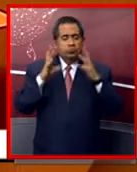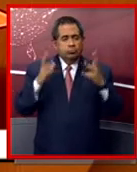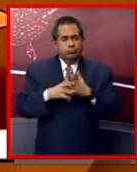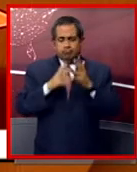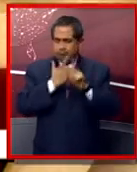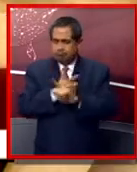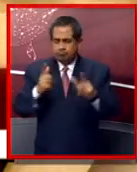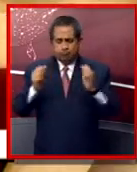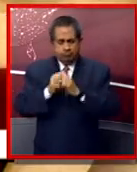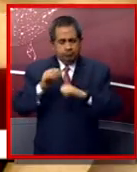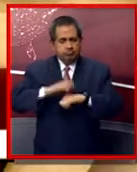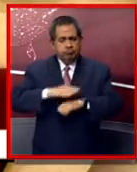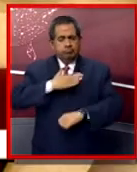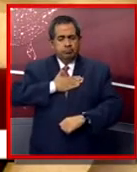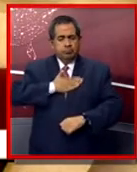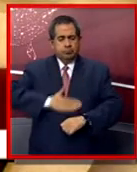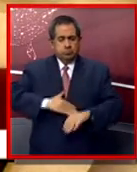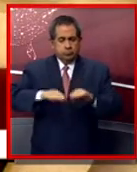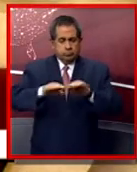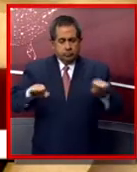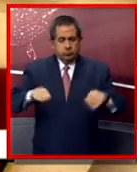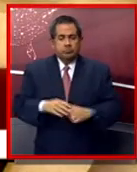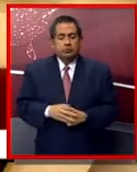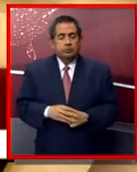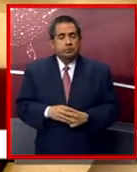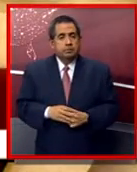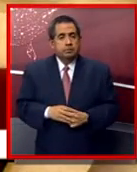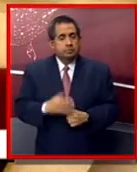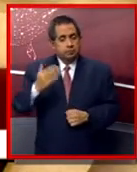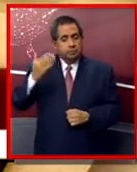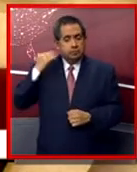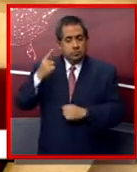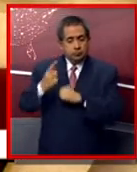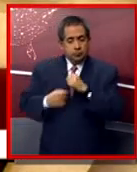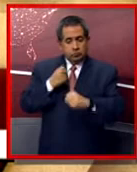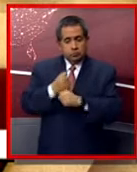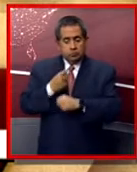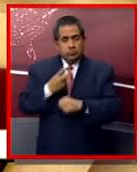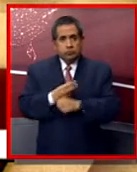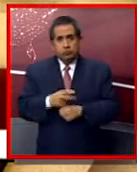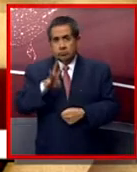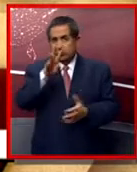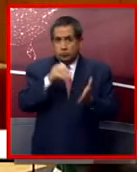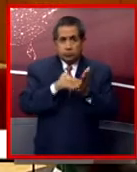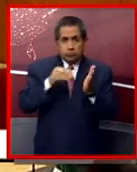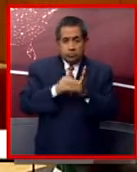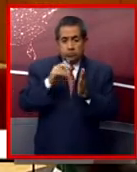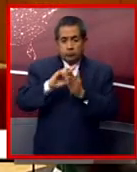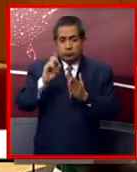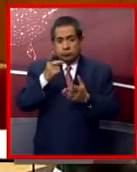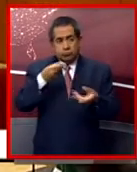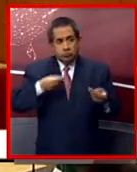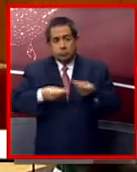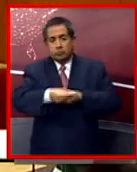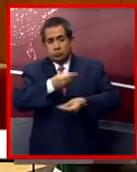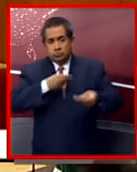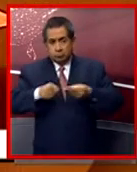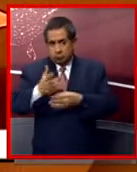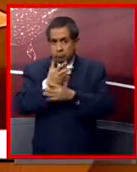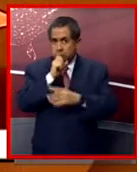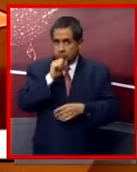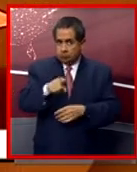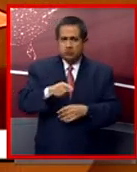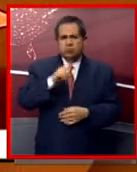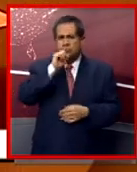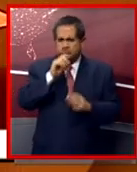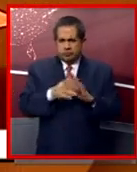y justo. El año pasado, el comercio bilateral representó $4,000 millones, recordó Trudeau, quien habló